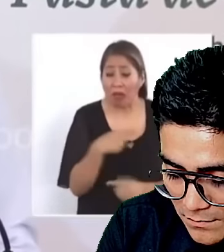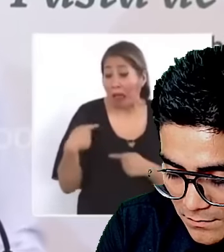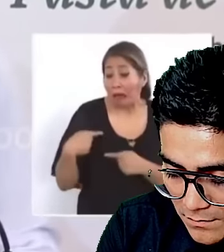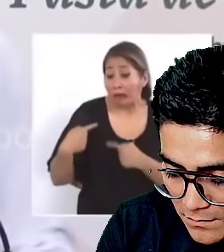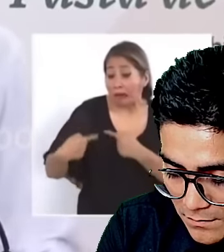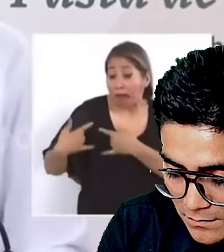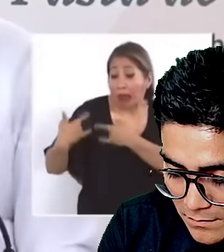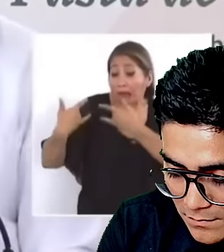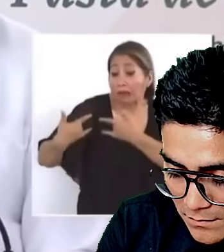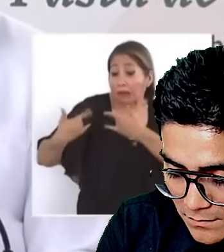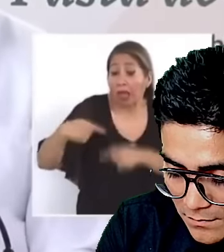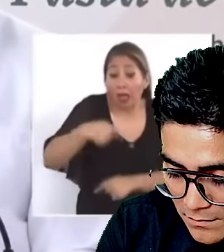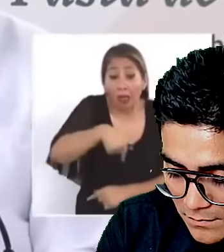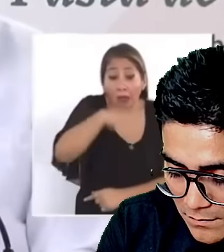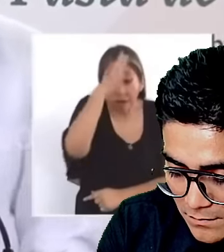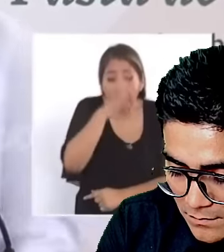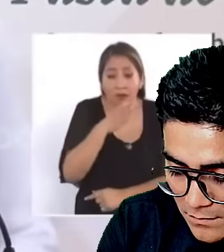nuestro estado.